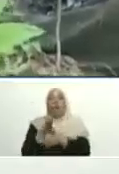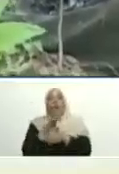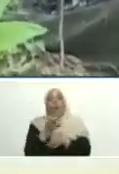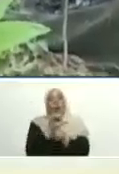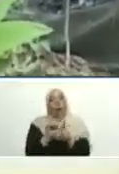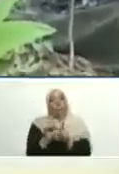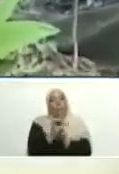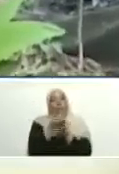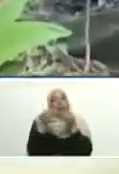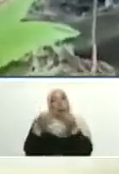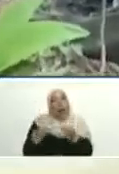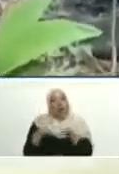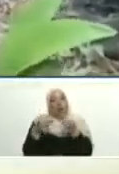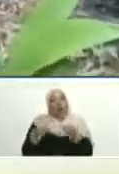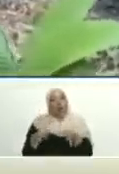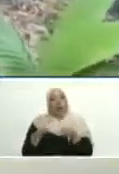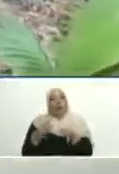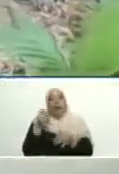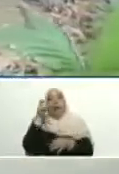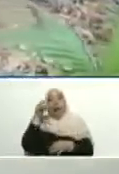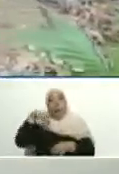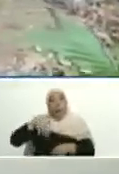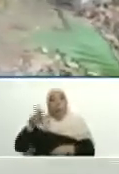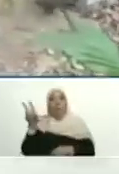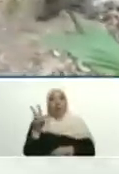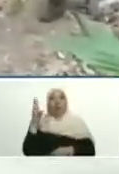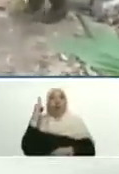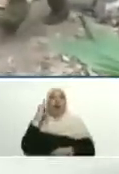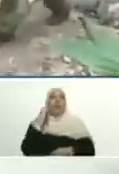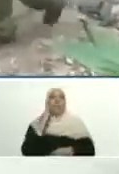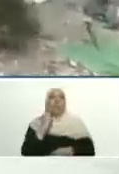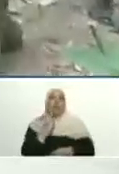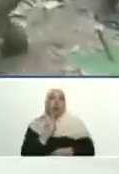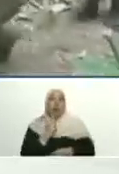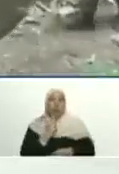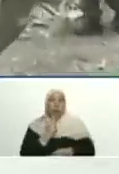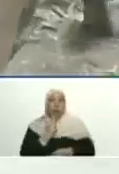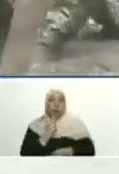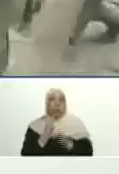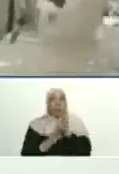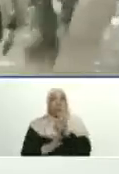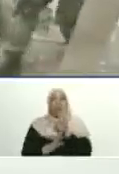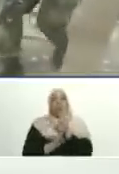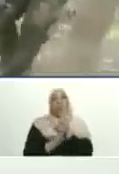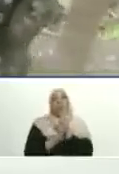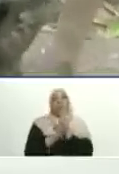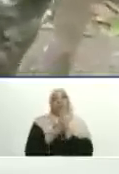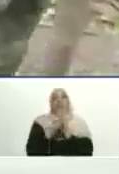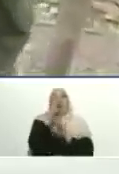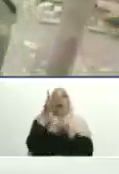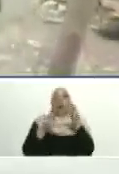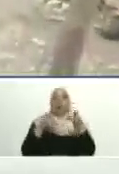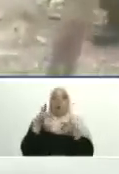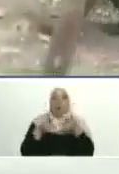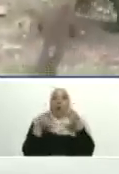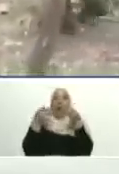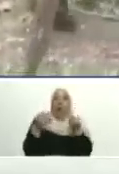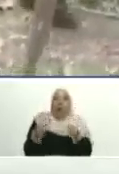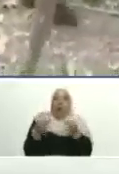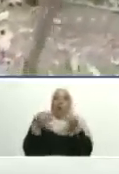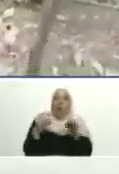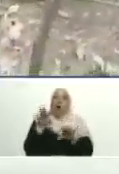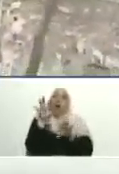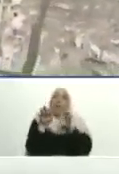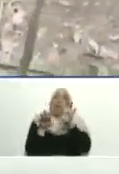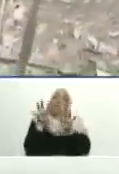para recuperar el Estado Bolívar, para el pueblo del Estado Bolívar, se van a incrementar. Vamos con todo a